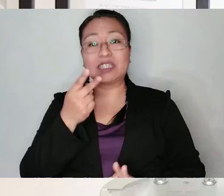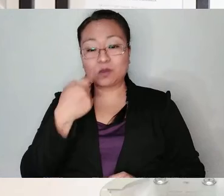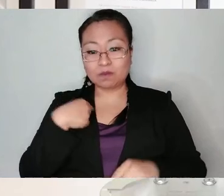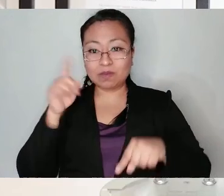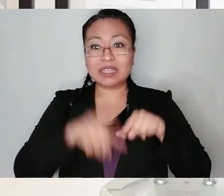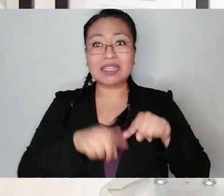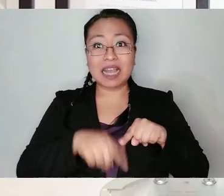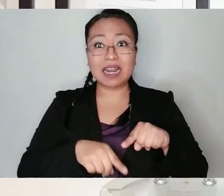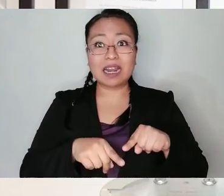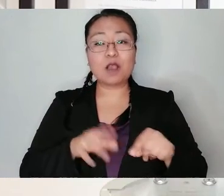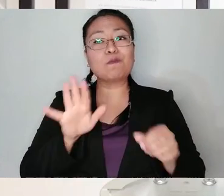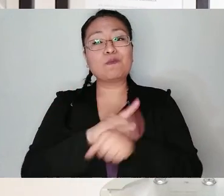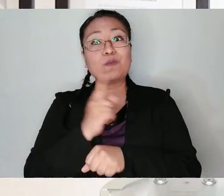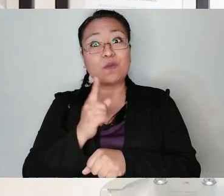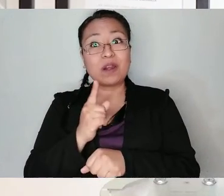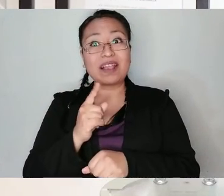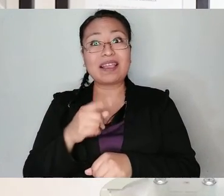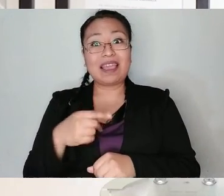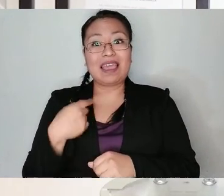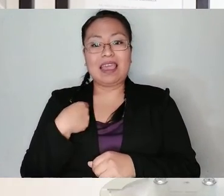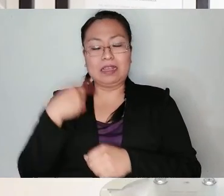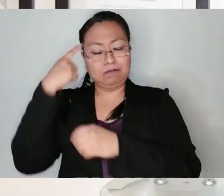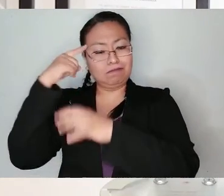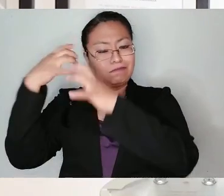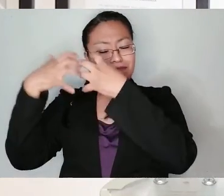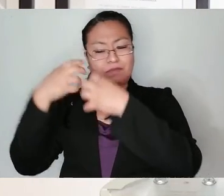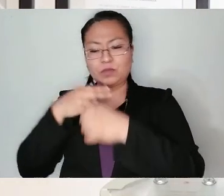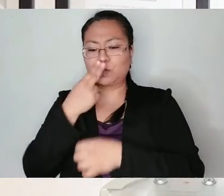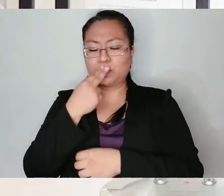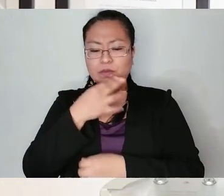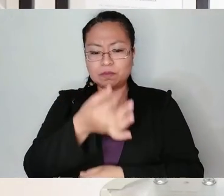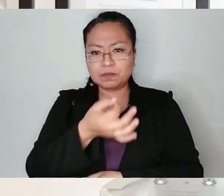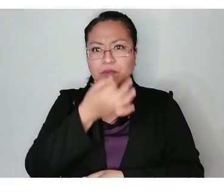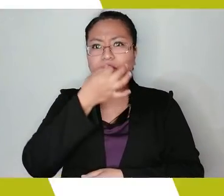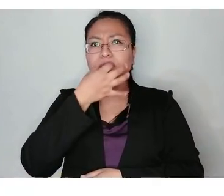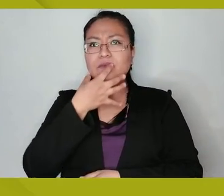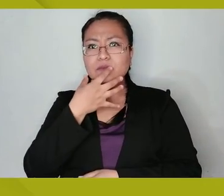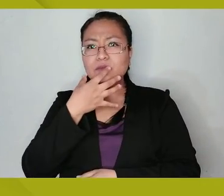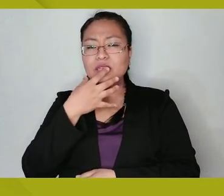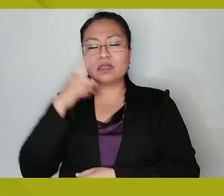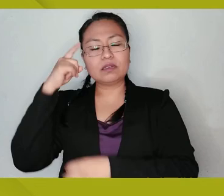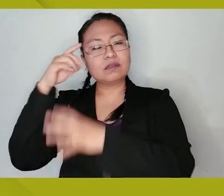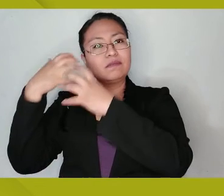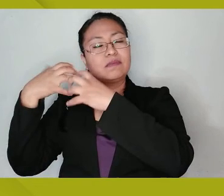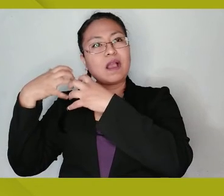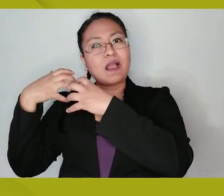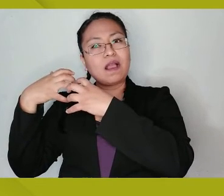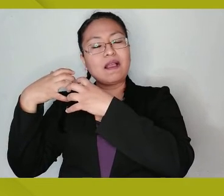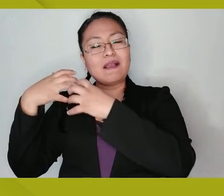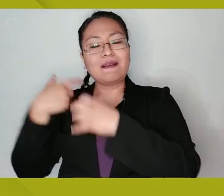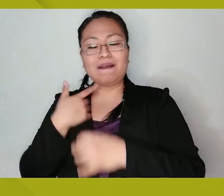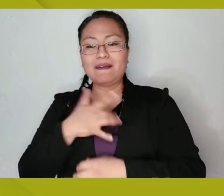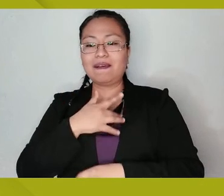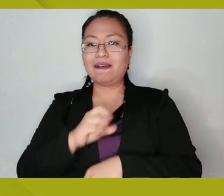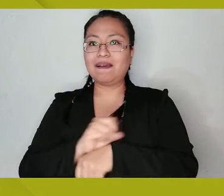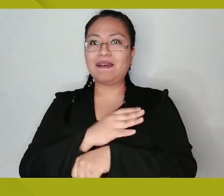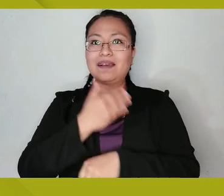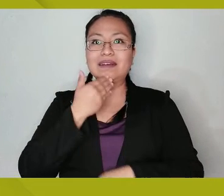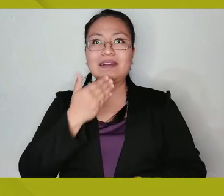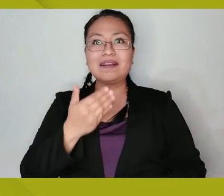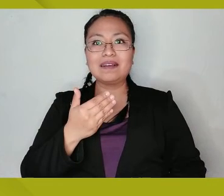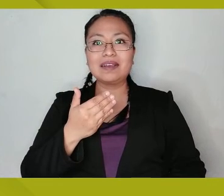que nuestro sistema nervioso libera dopamina, por lo tanto, pues genera un círculo vicioso, es